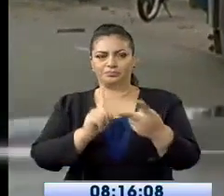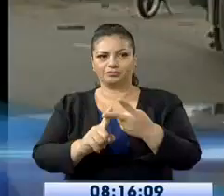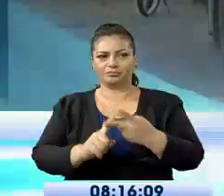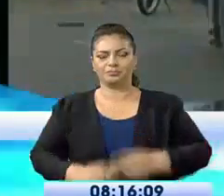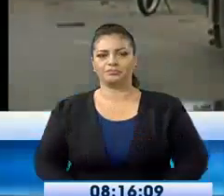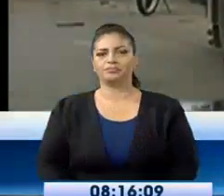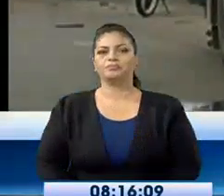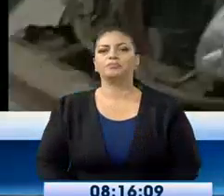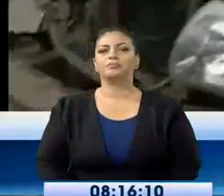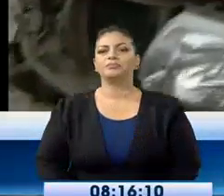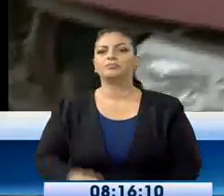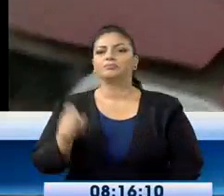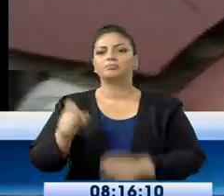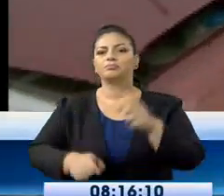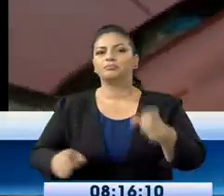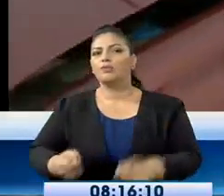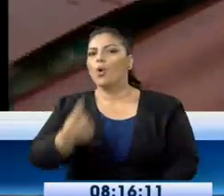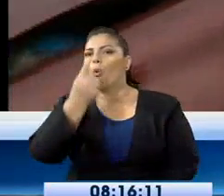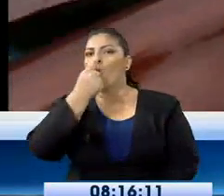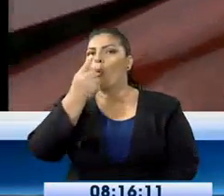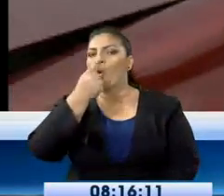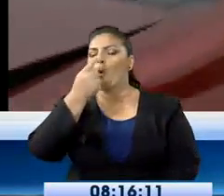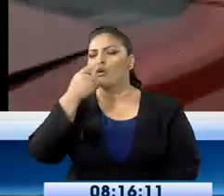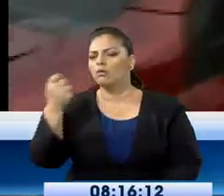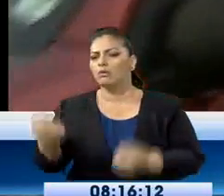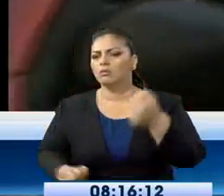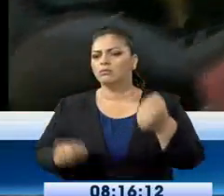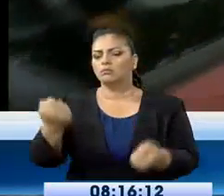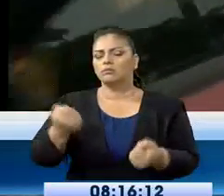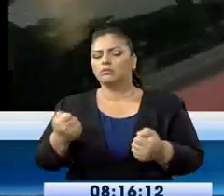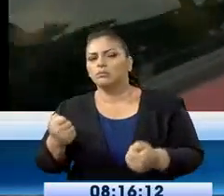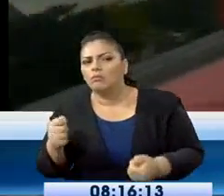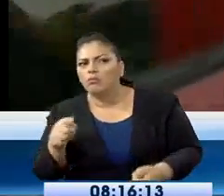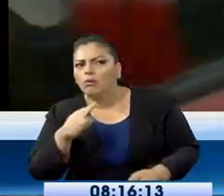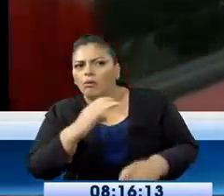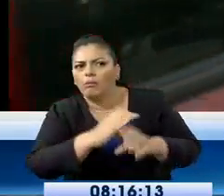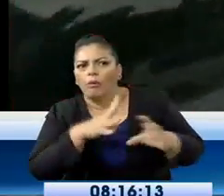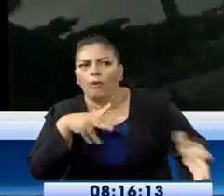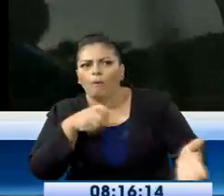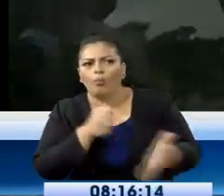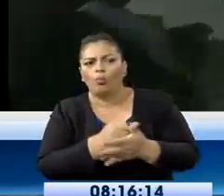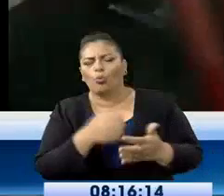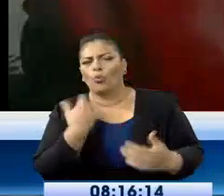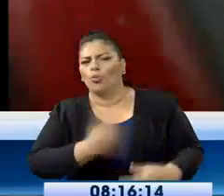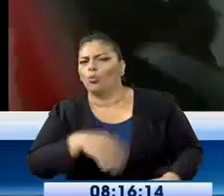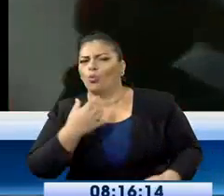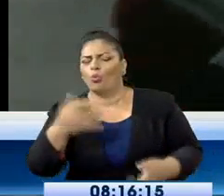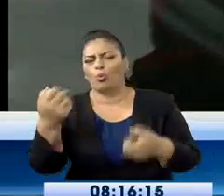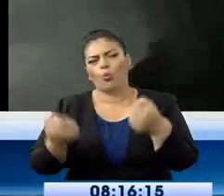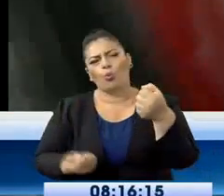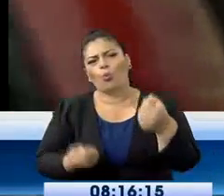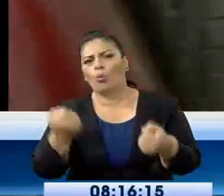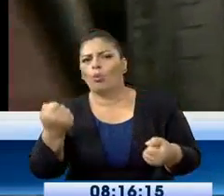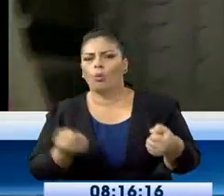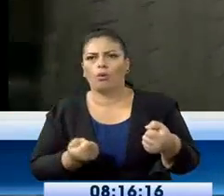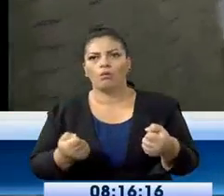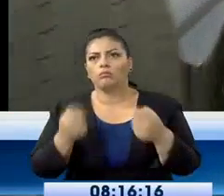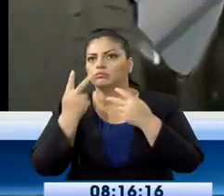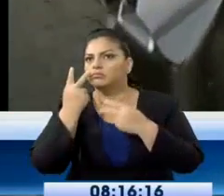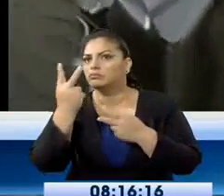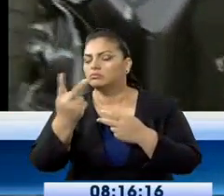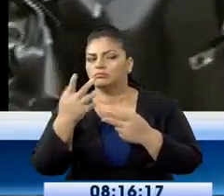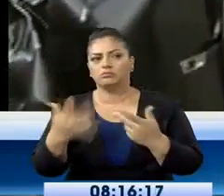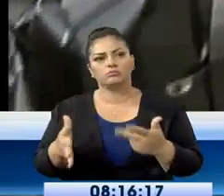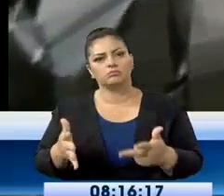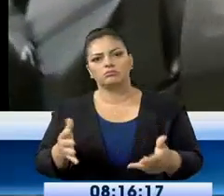choque múltiple. Aparentemente la curiosidad de otros conductores por enterarse de lo que había sucedido en ese sitio